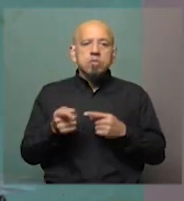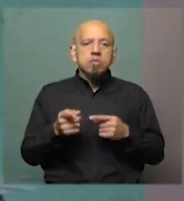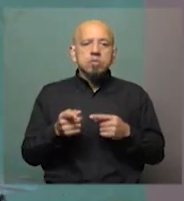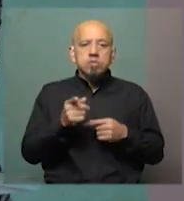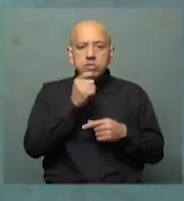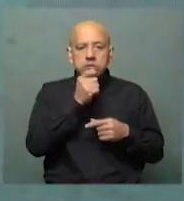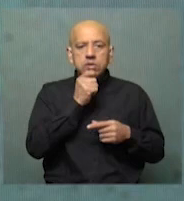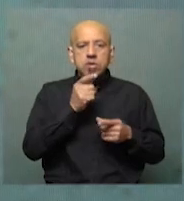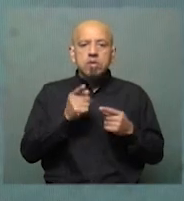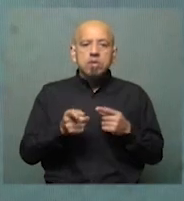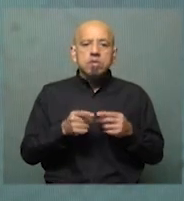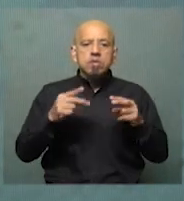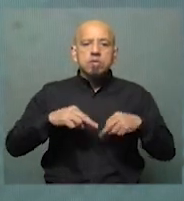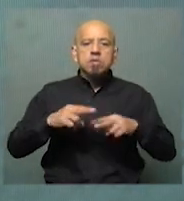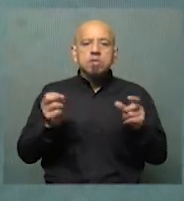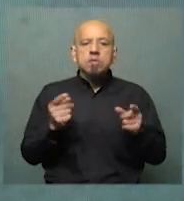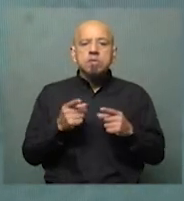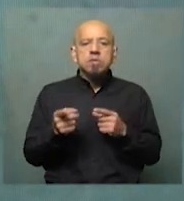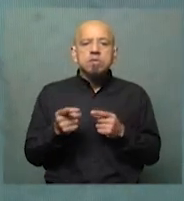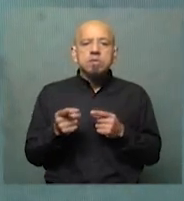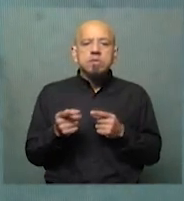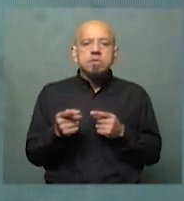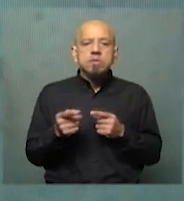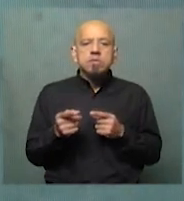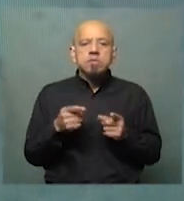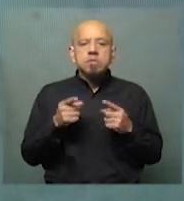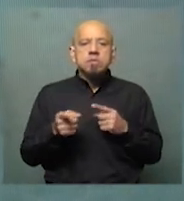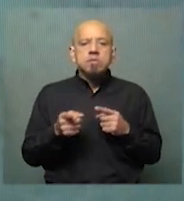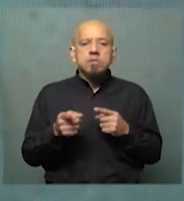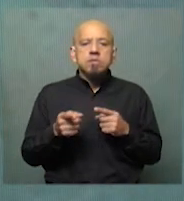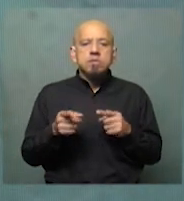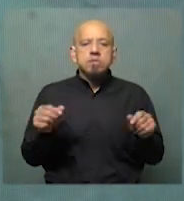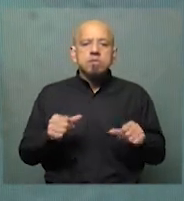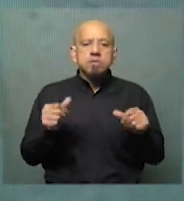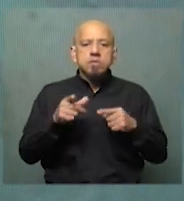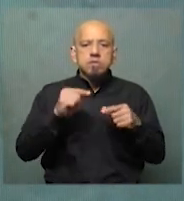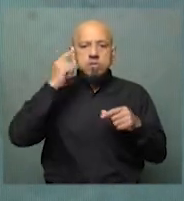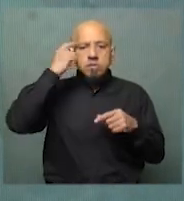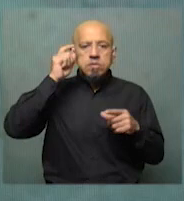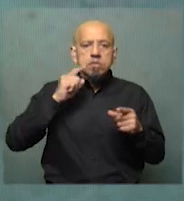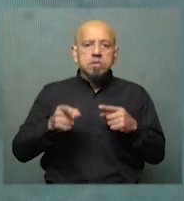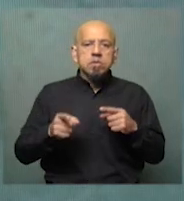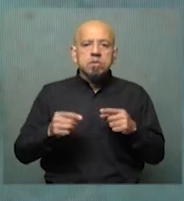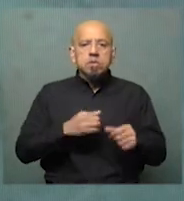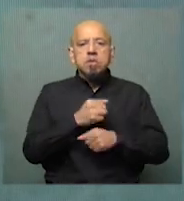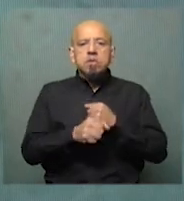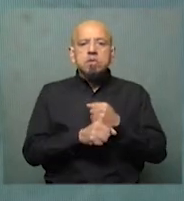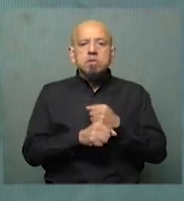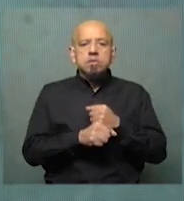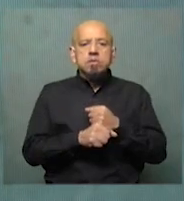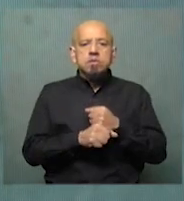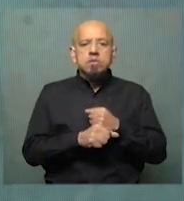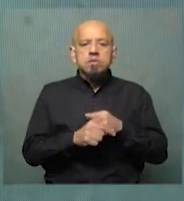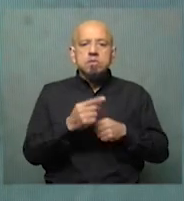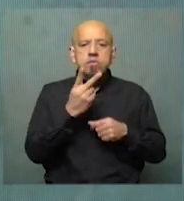periodista, ponía el oficio nomás de investigar. Y, y de ahí un poco se gestó la idea de haber sido en el año